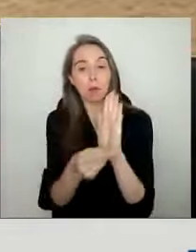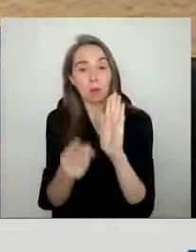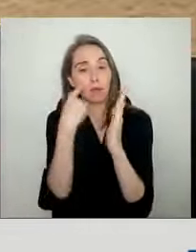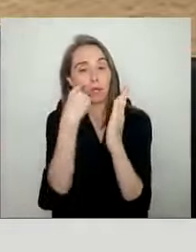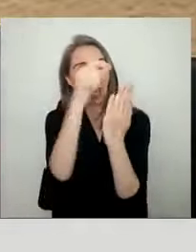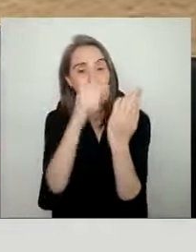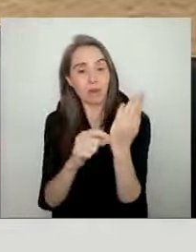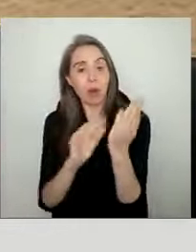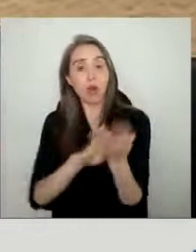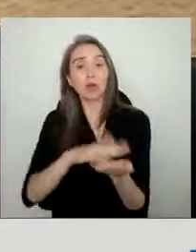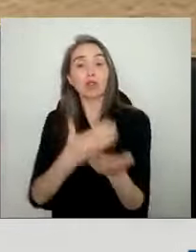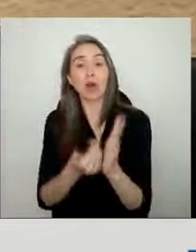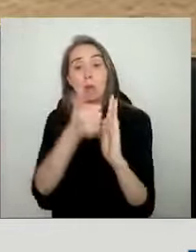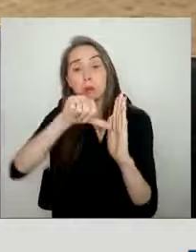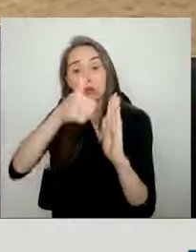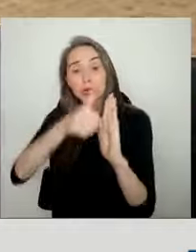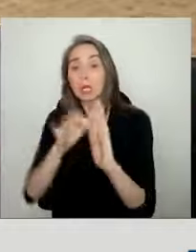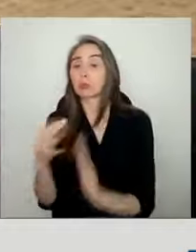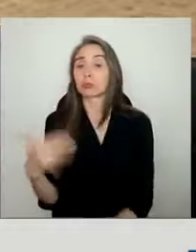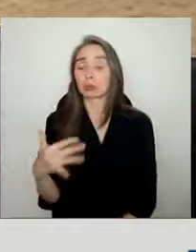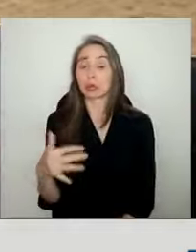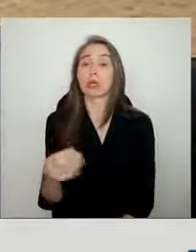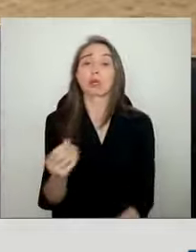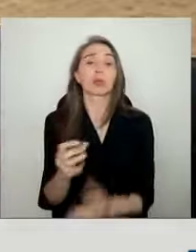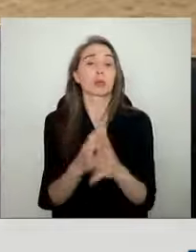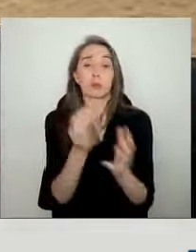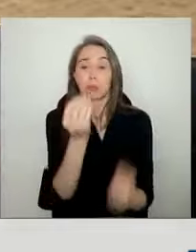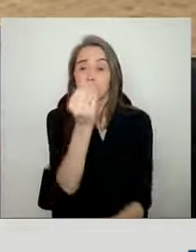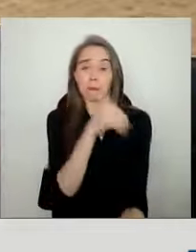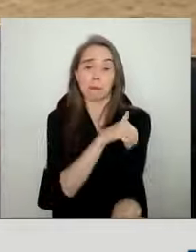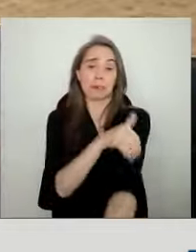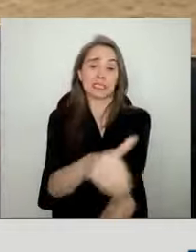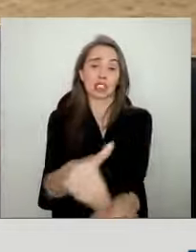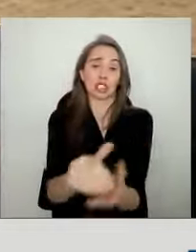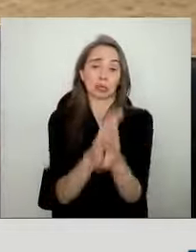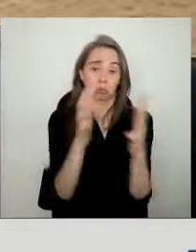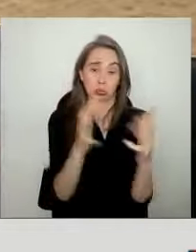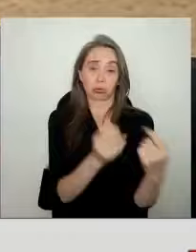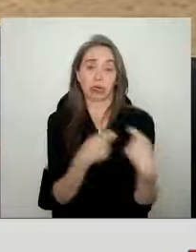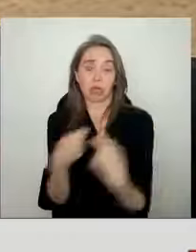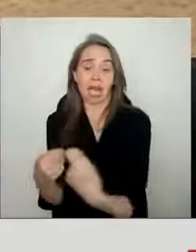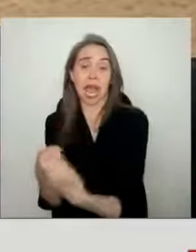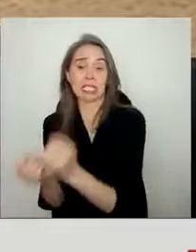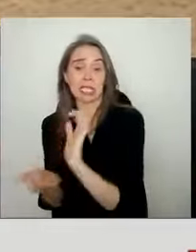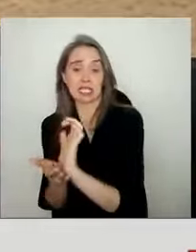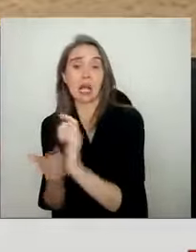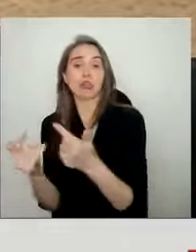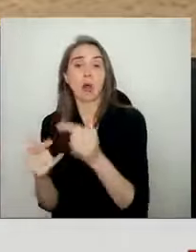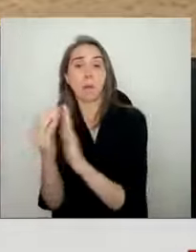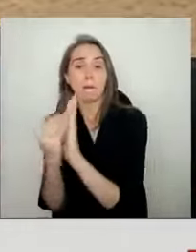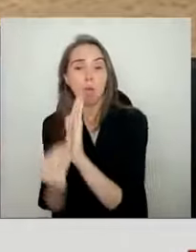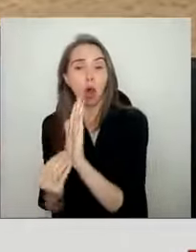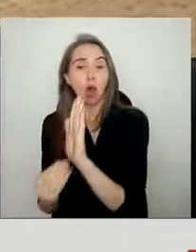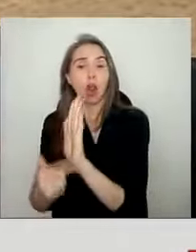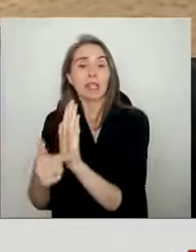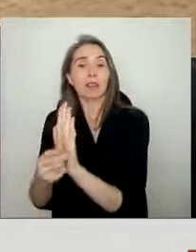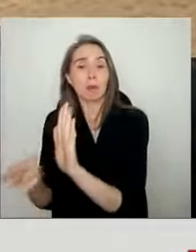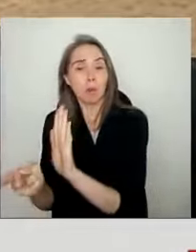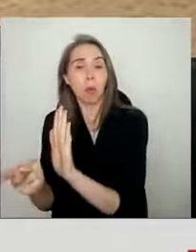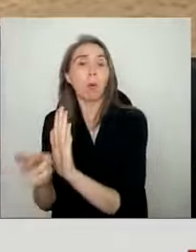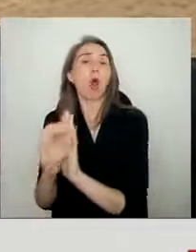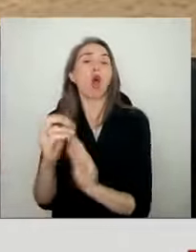importante hay muchos recursos que hoy día invierte el estado en diversas políticas públicas o programas pero muchas veces son